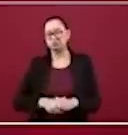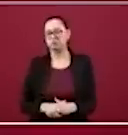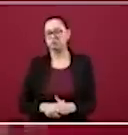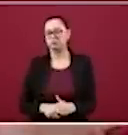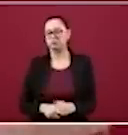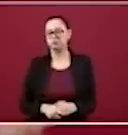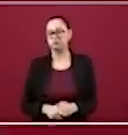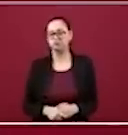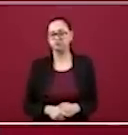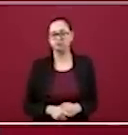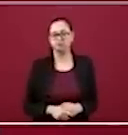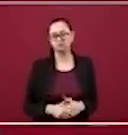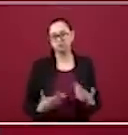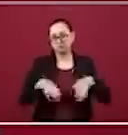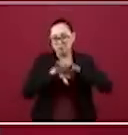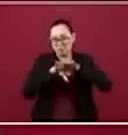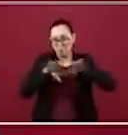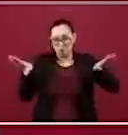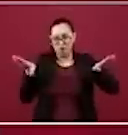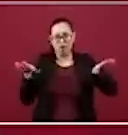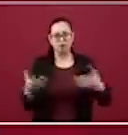que haya democracia,